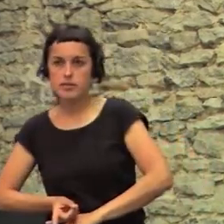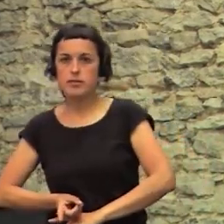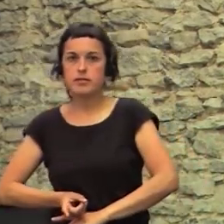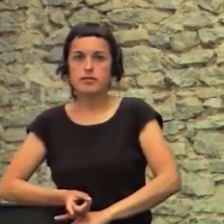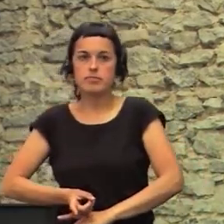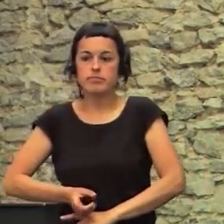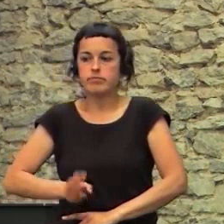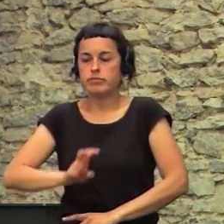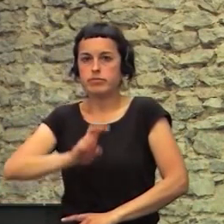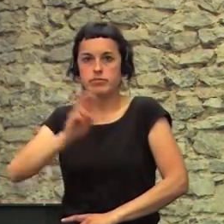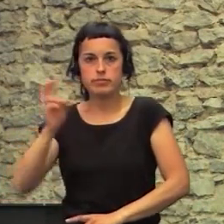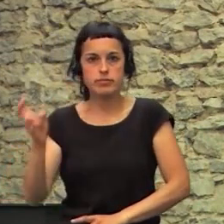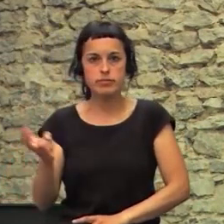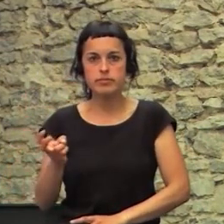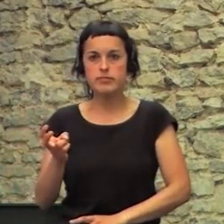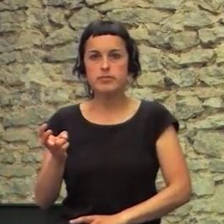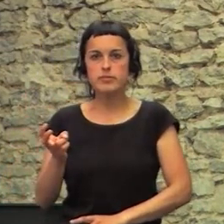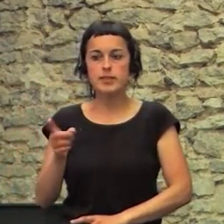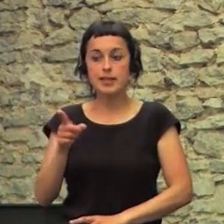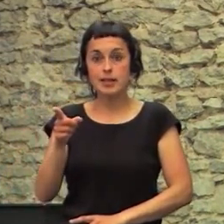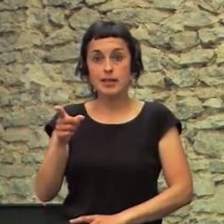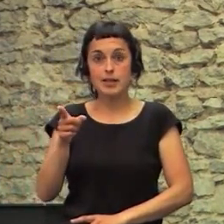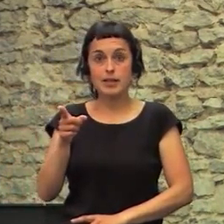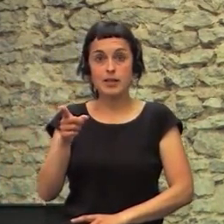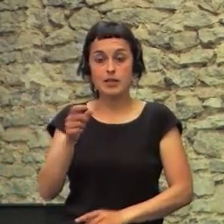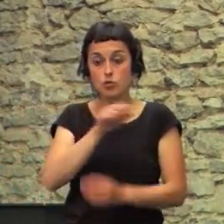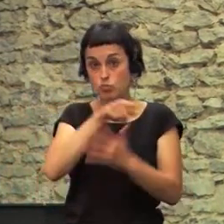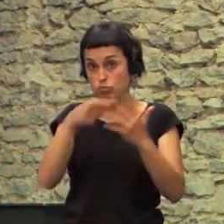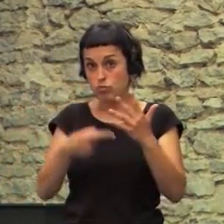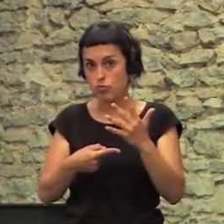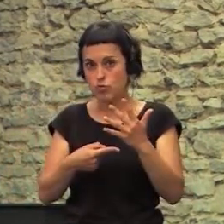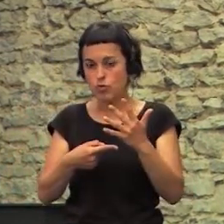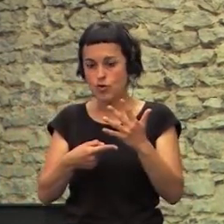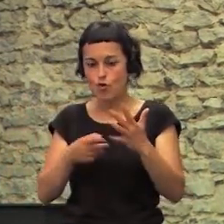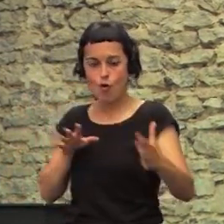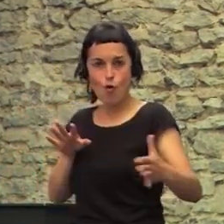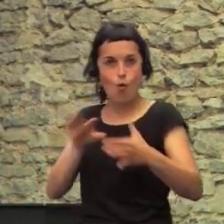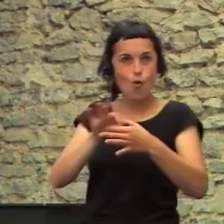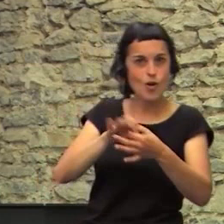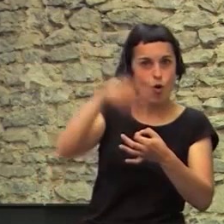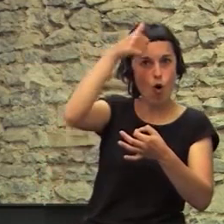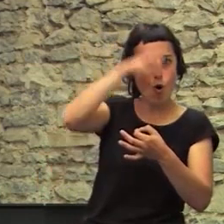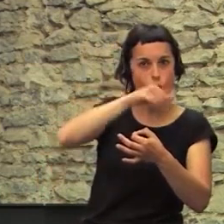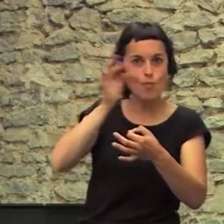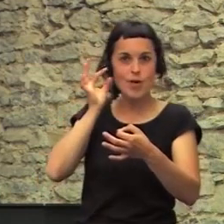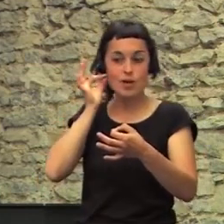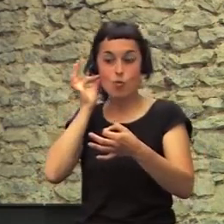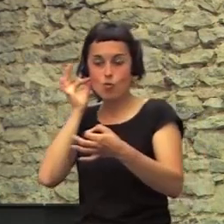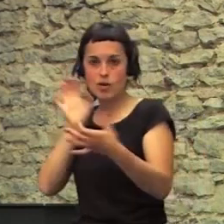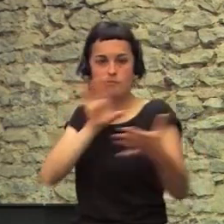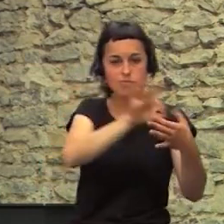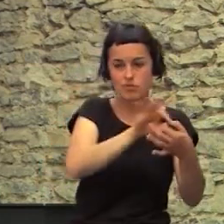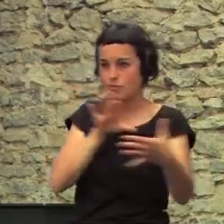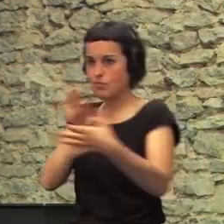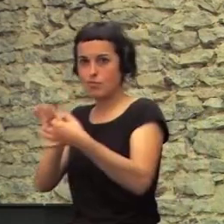genitales, no responden a lo esperado o al modelo binario que se espera como cuerpo masculino y